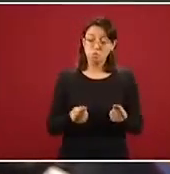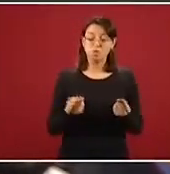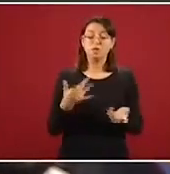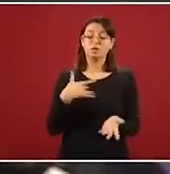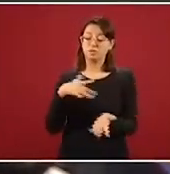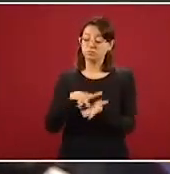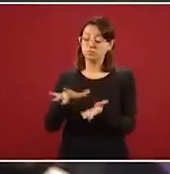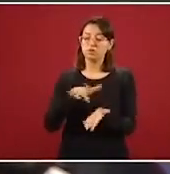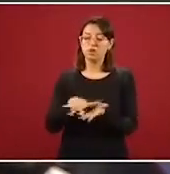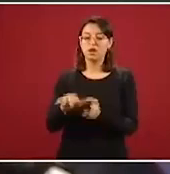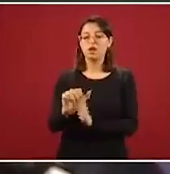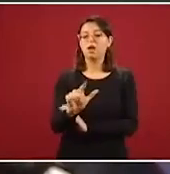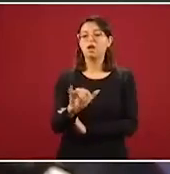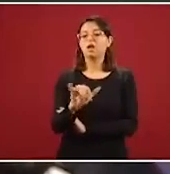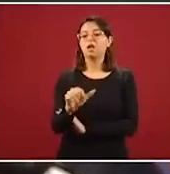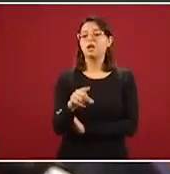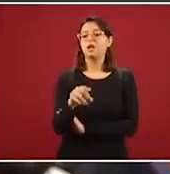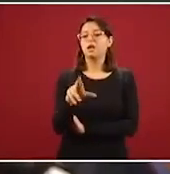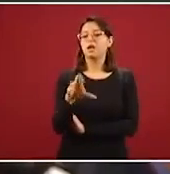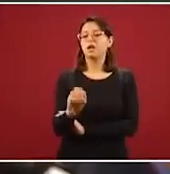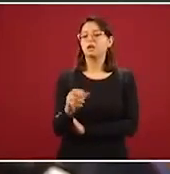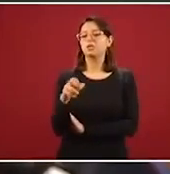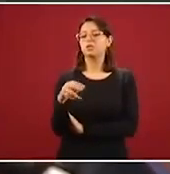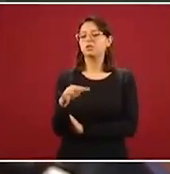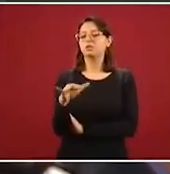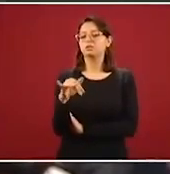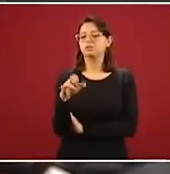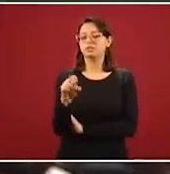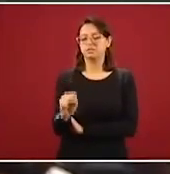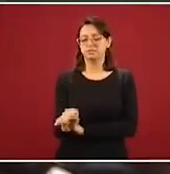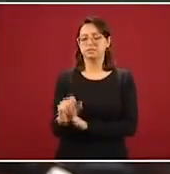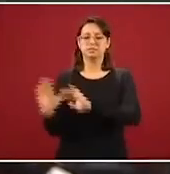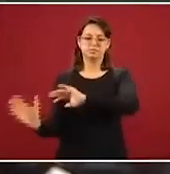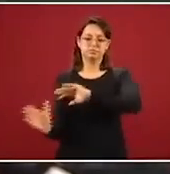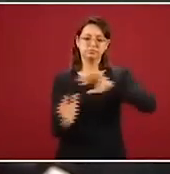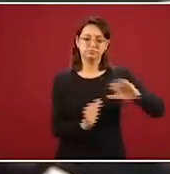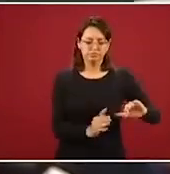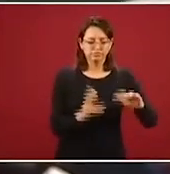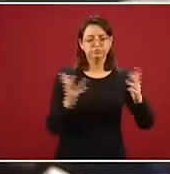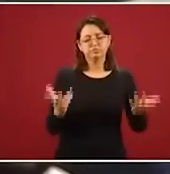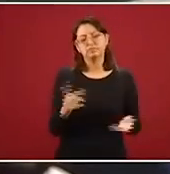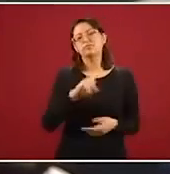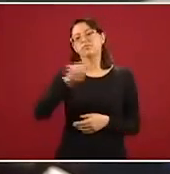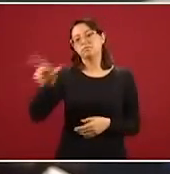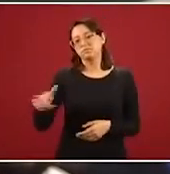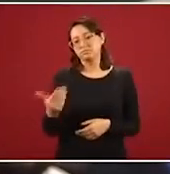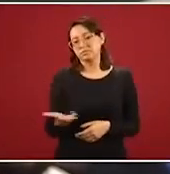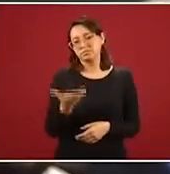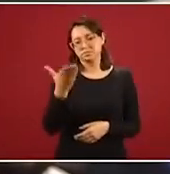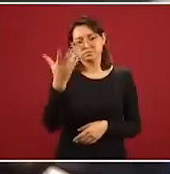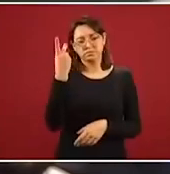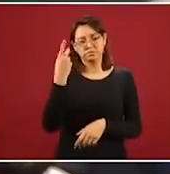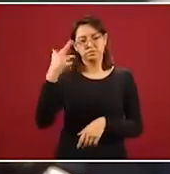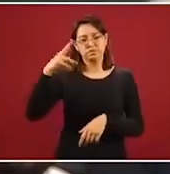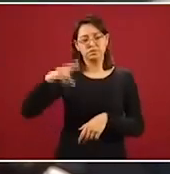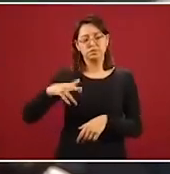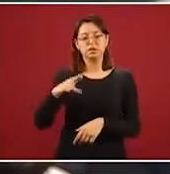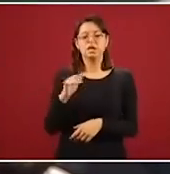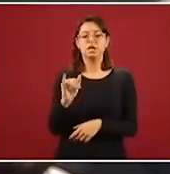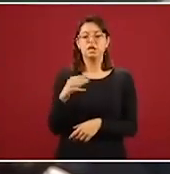brevemente, señor director del IMSS, un medicamento oncológico, aquí sí debo recurrir a la lectura,